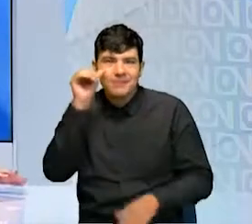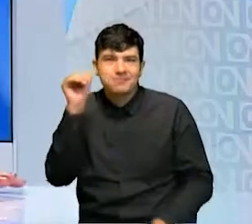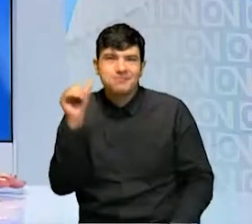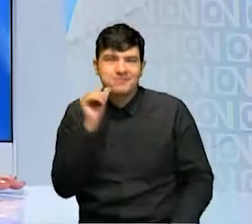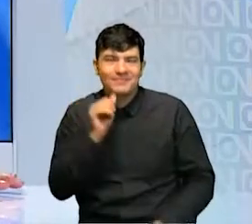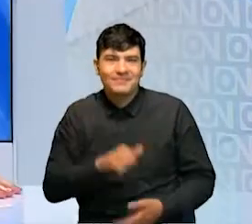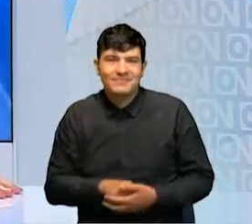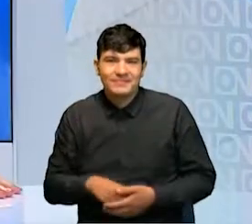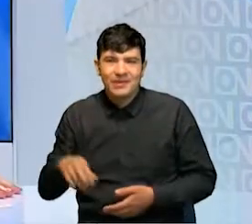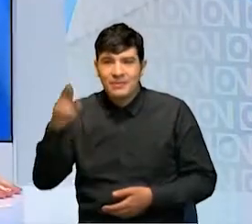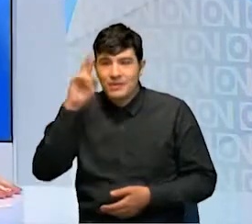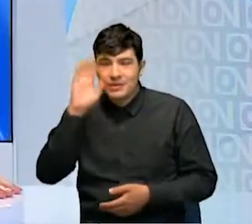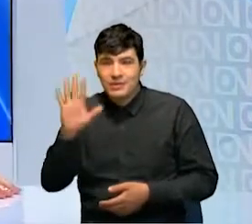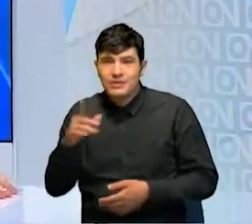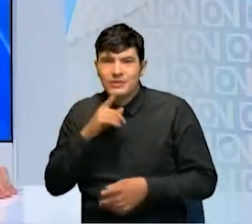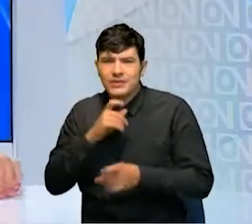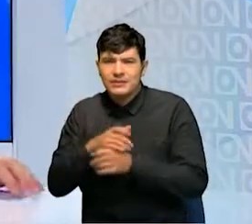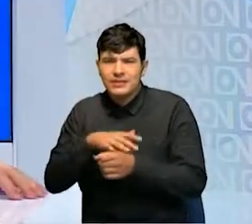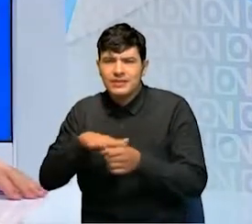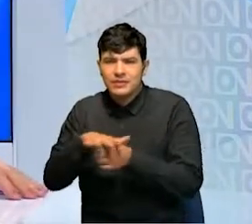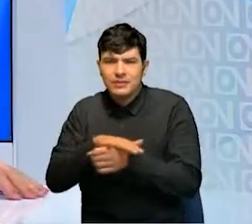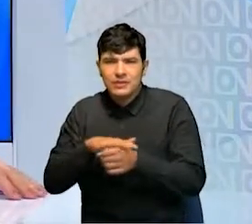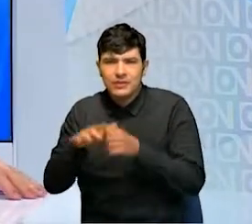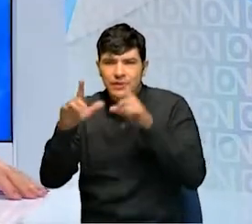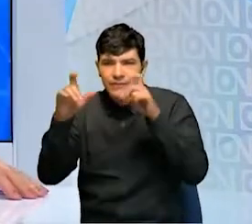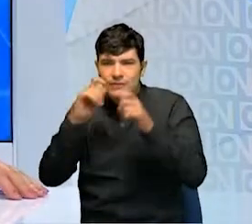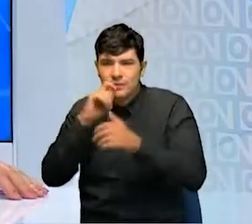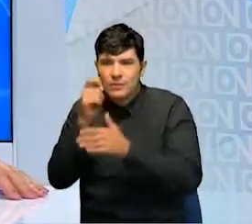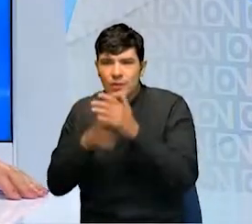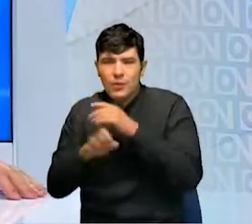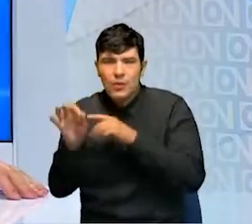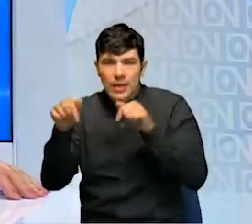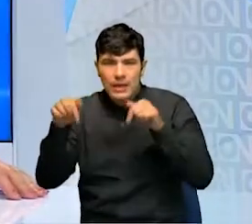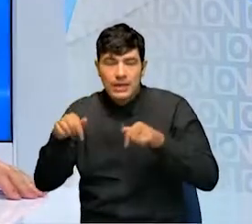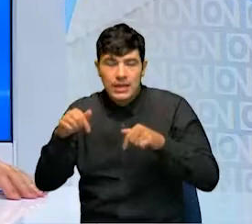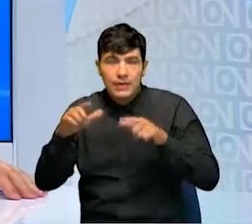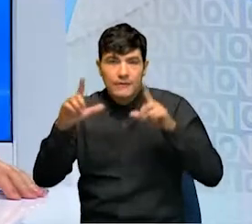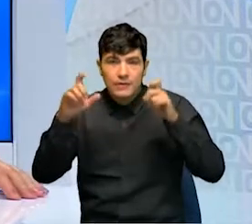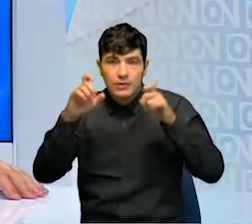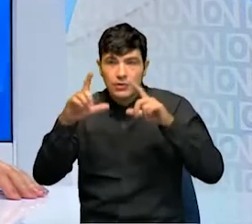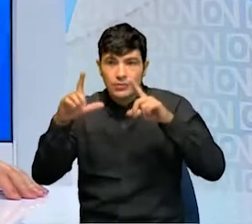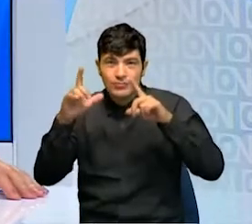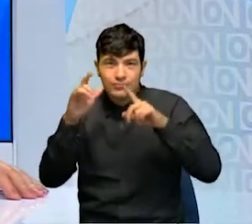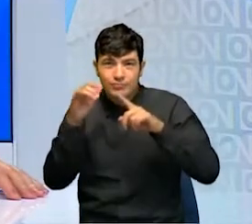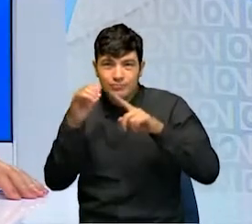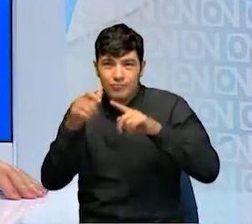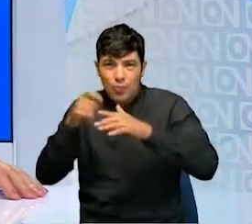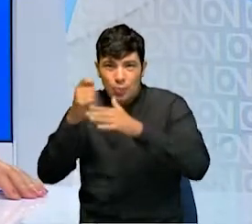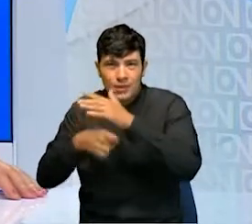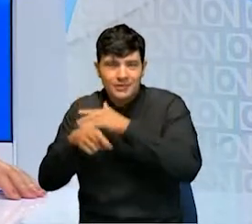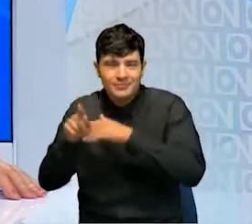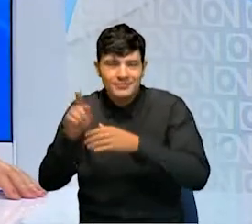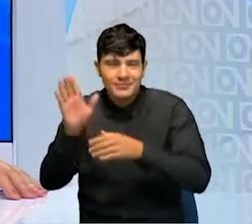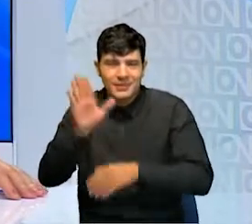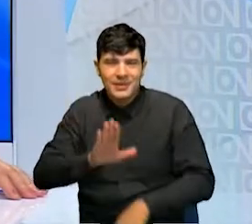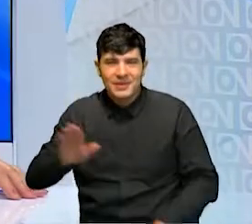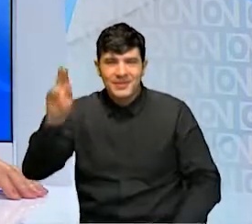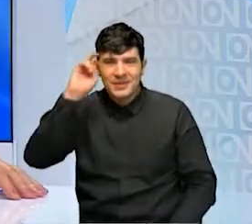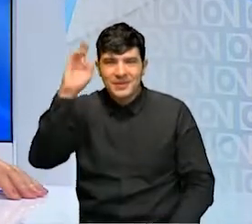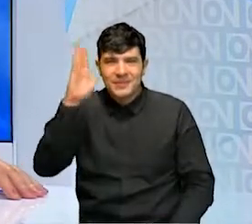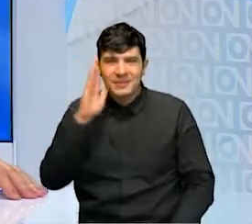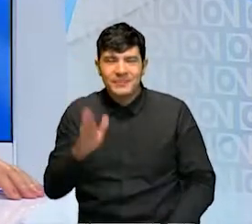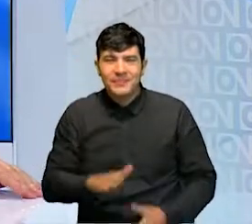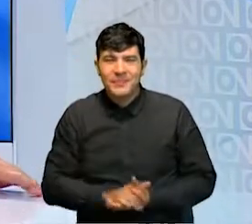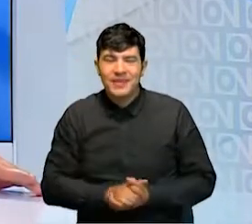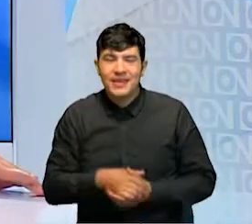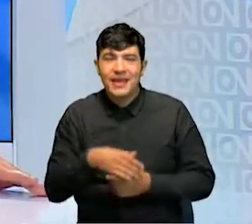y polémica han generado las fotomultas o fotos detecciones en la capital de norte de santander pues ya desde hace un mes que se ha puesto en marcha un punto de